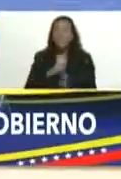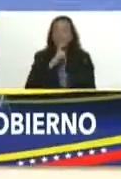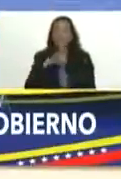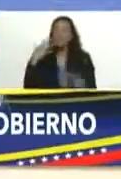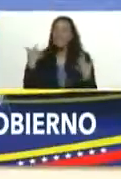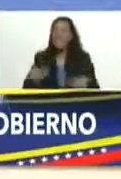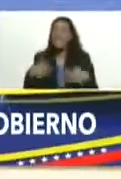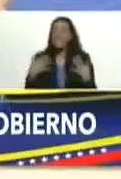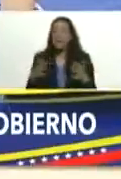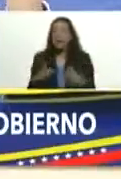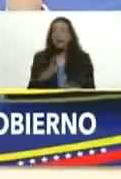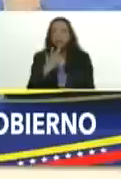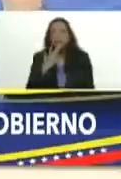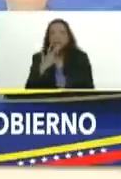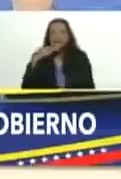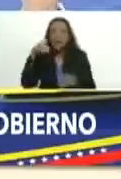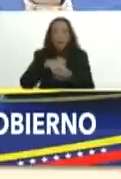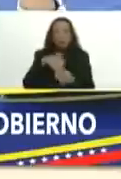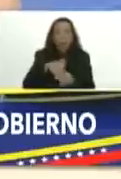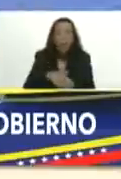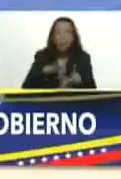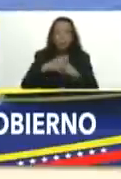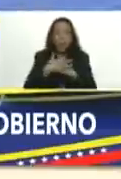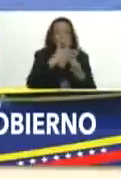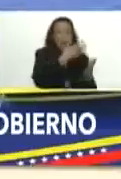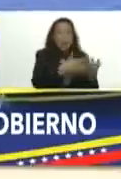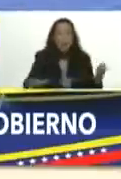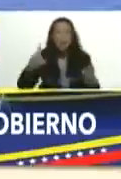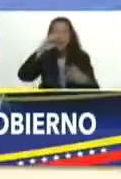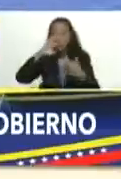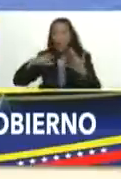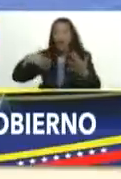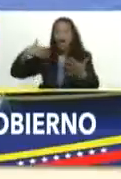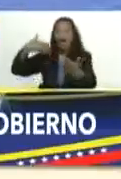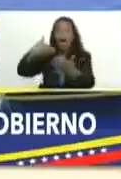difíciles, complejas que nos ha tocado vivir a lo largo de estos años,